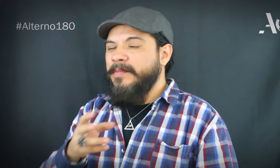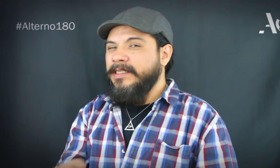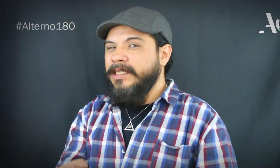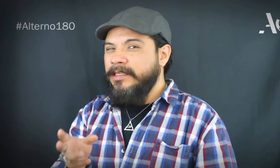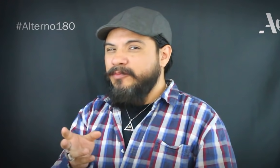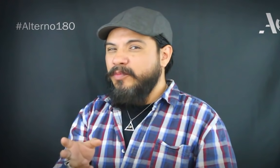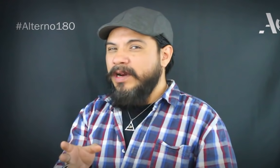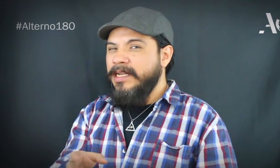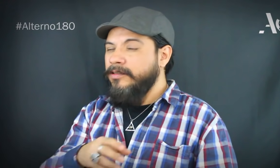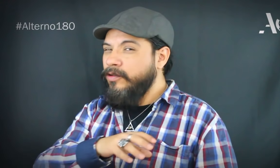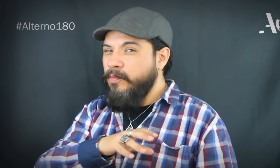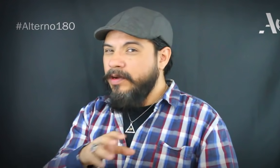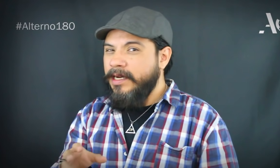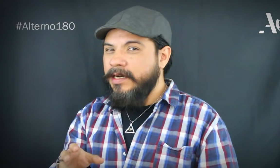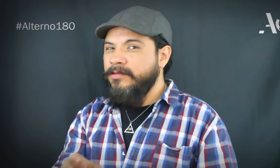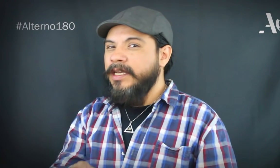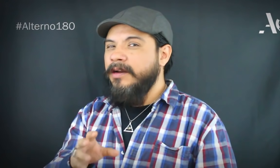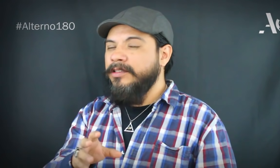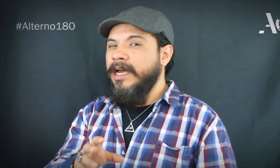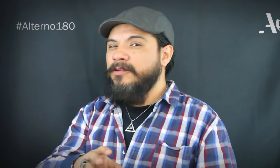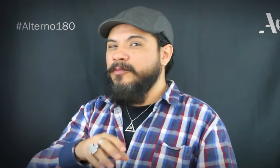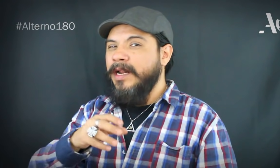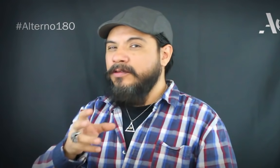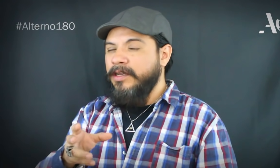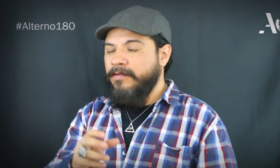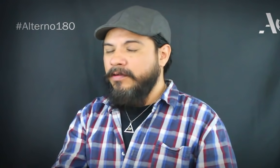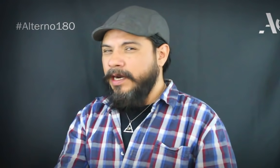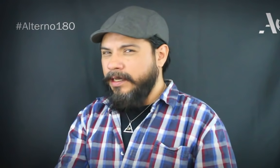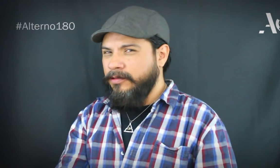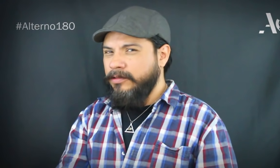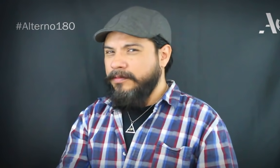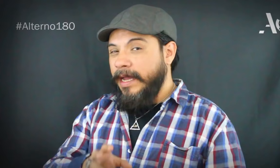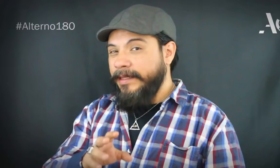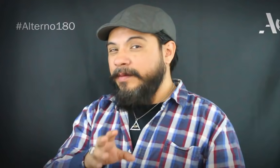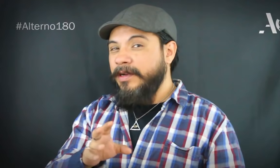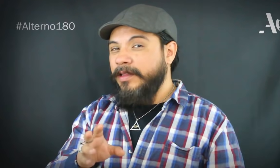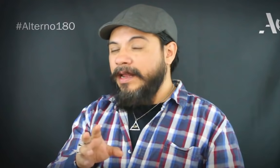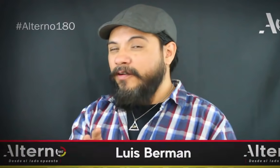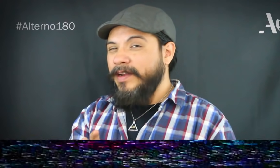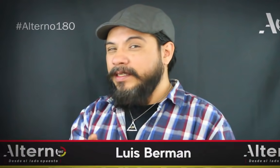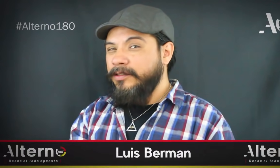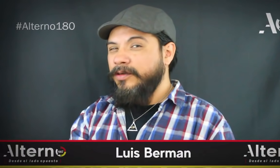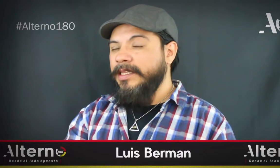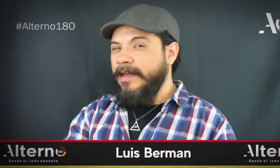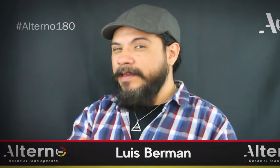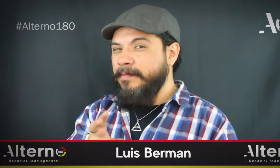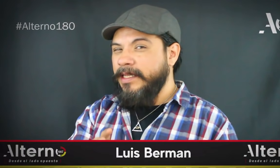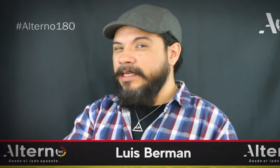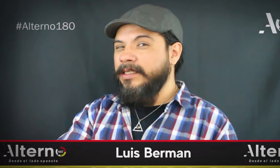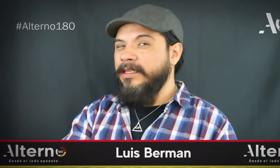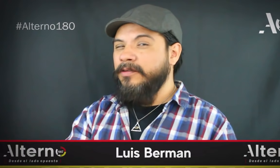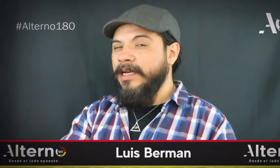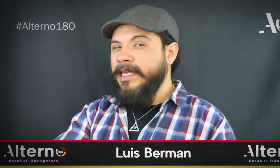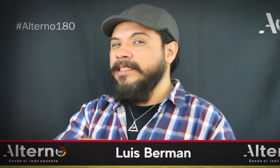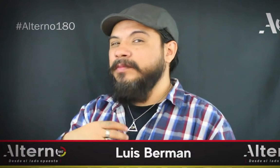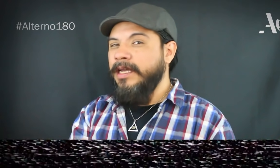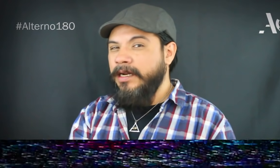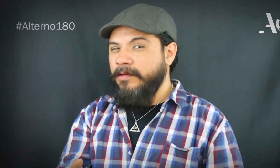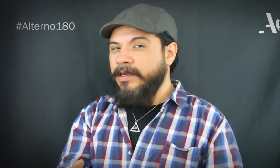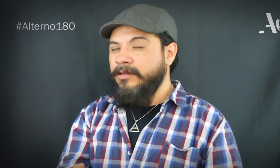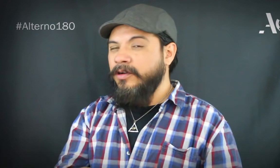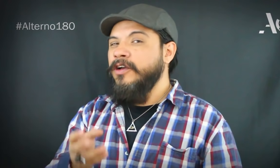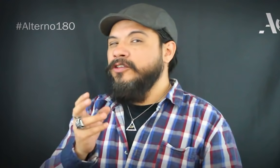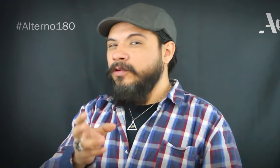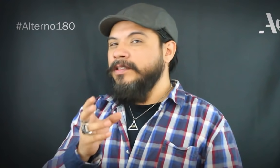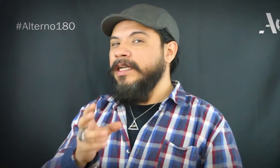pues los representantes populares no pueden renunciar a los cargos para los que fueron electos. Al término de la conversación, David Méndez indicó que de aceptar